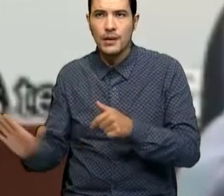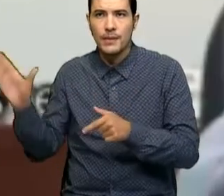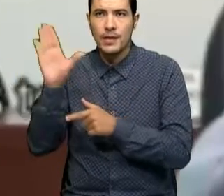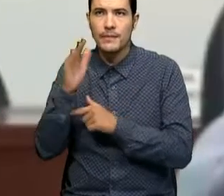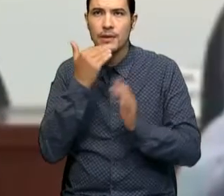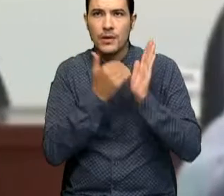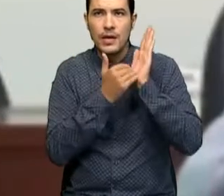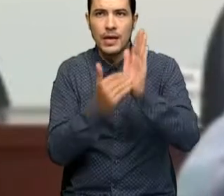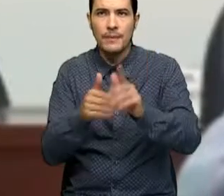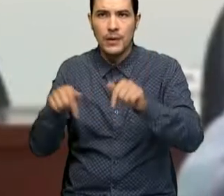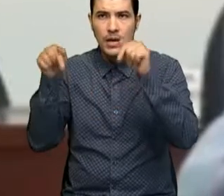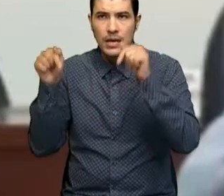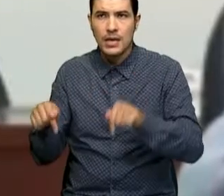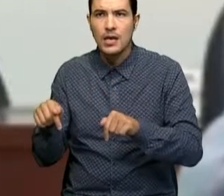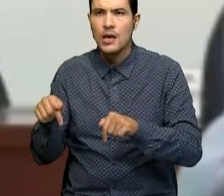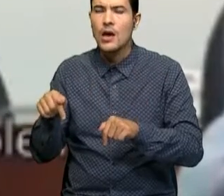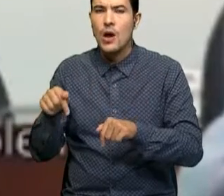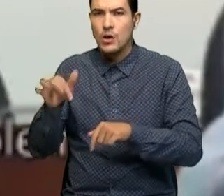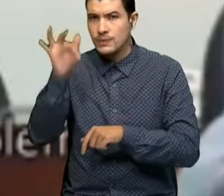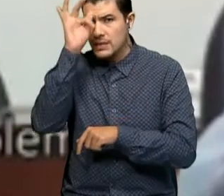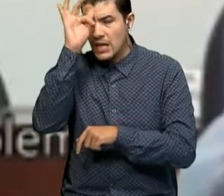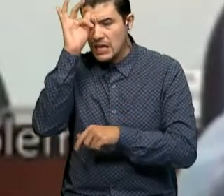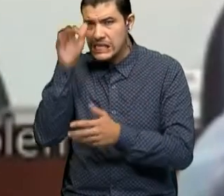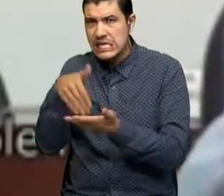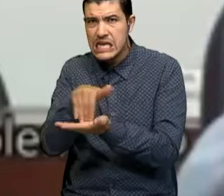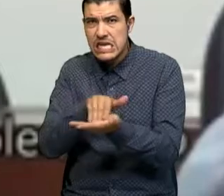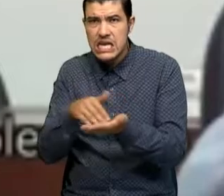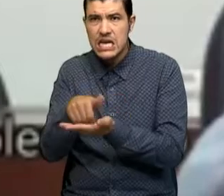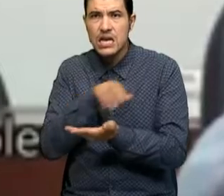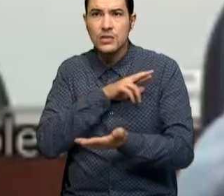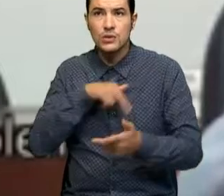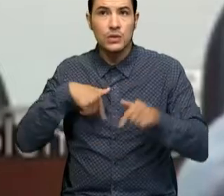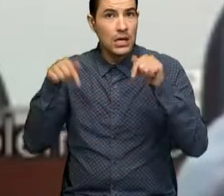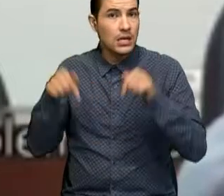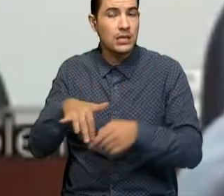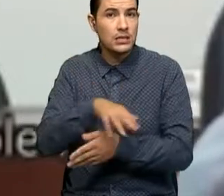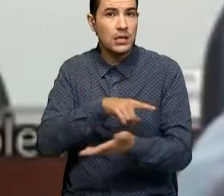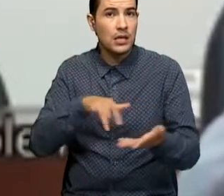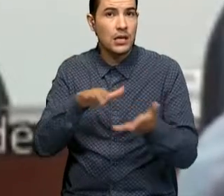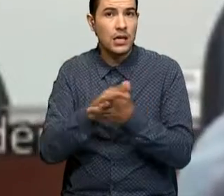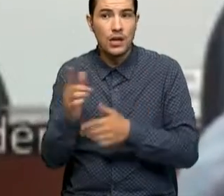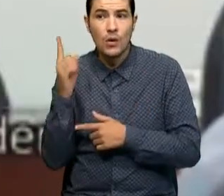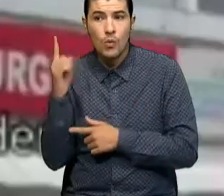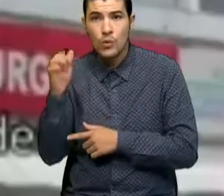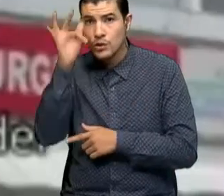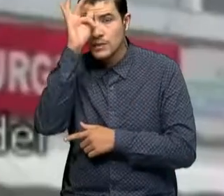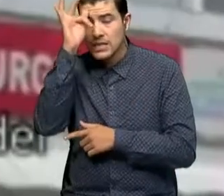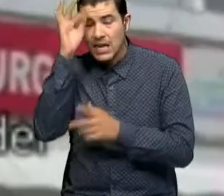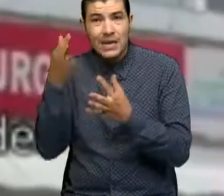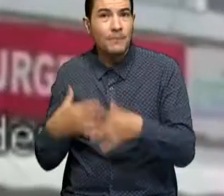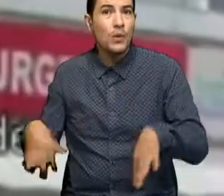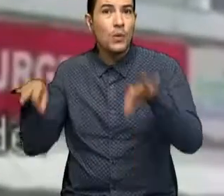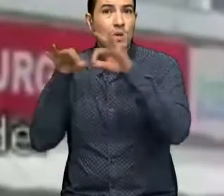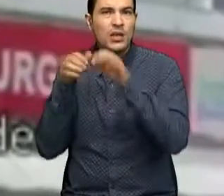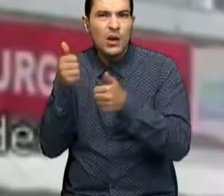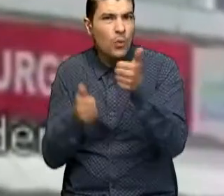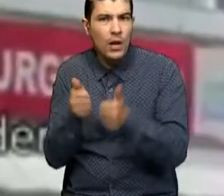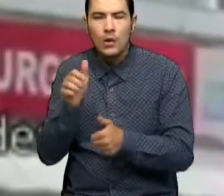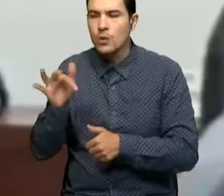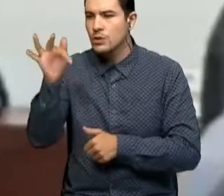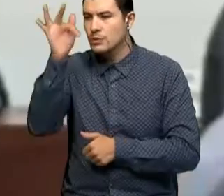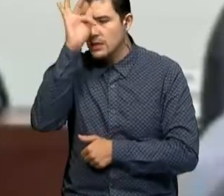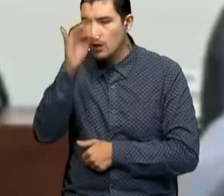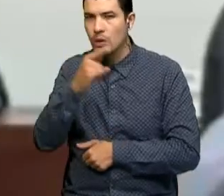de un hospital que está agonizando, y nosotros en Santander tenemos uno y es emblemático, que es el Hospital Universitario de